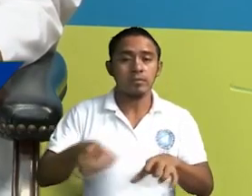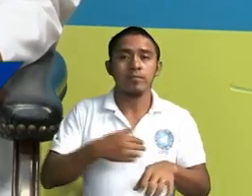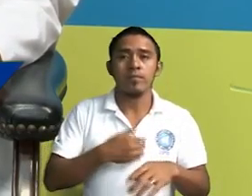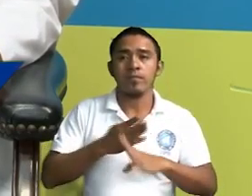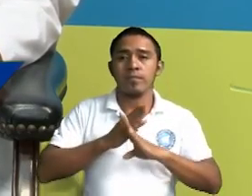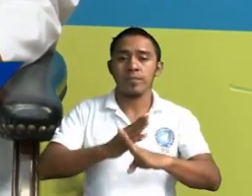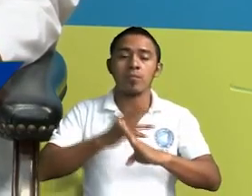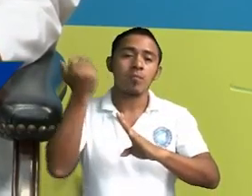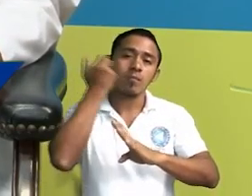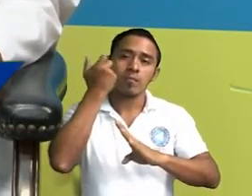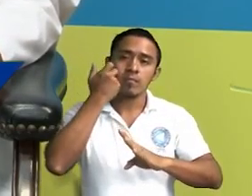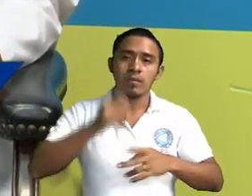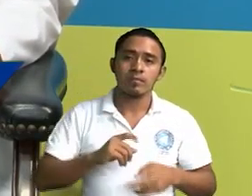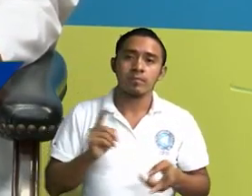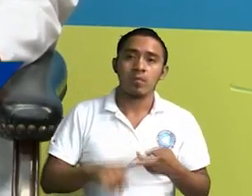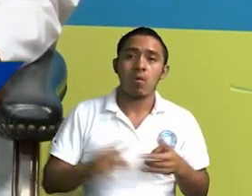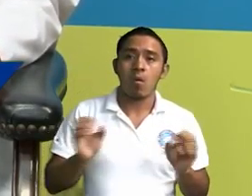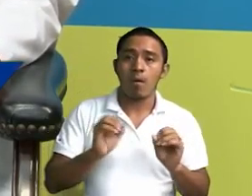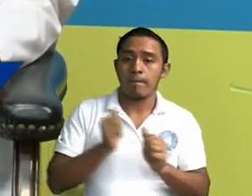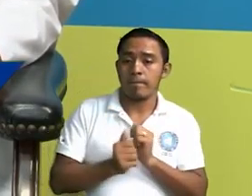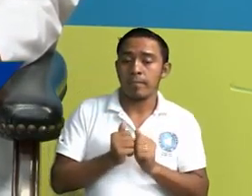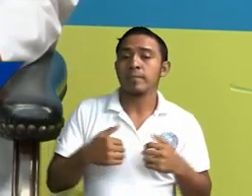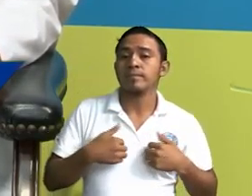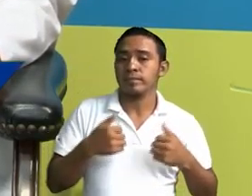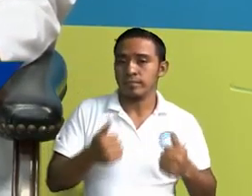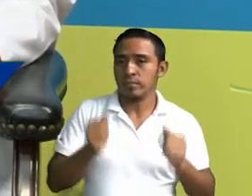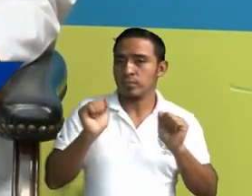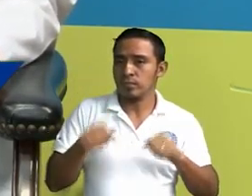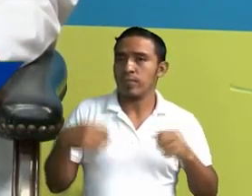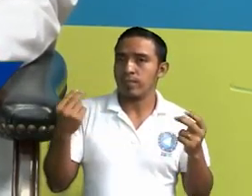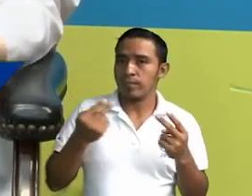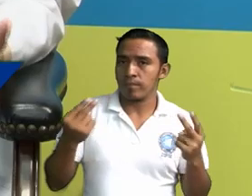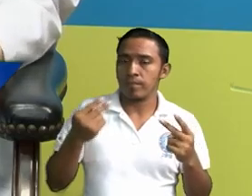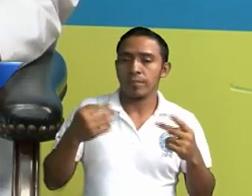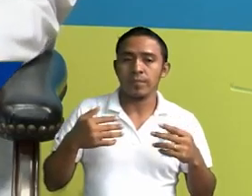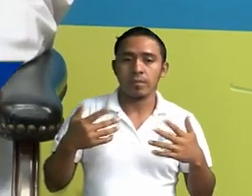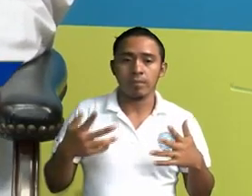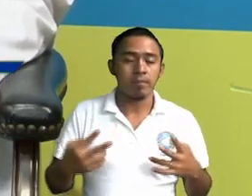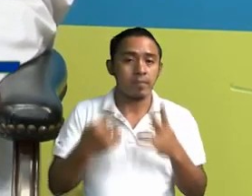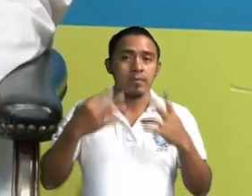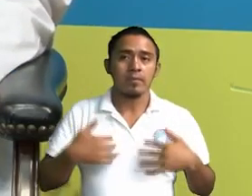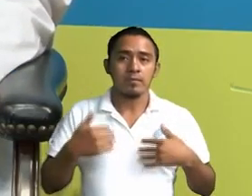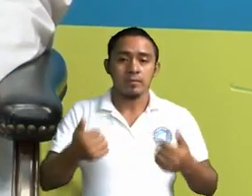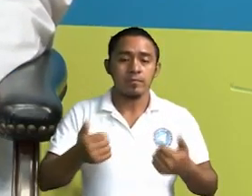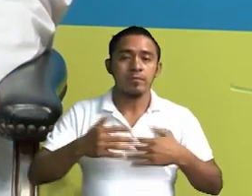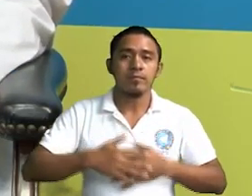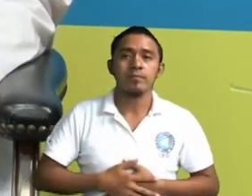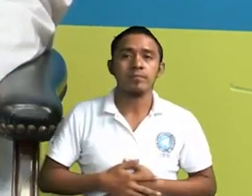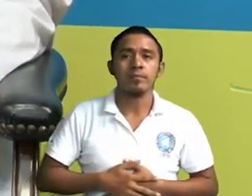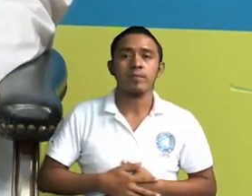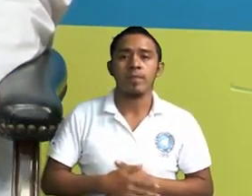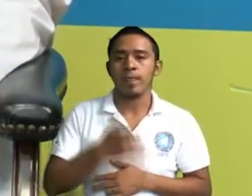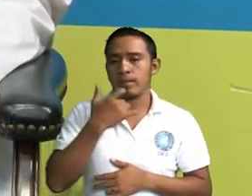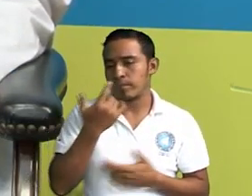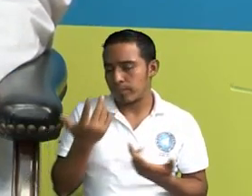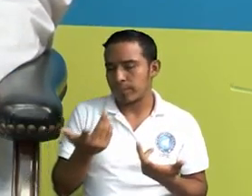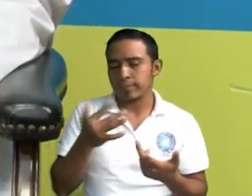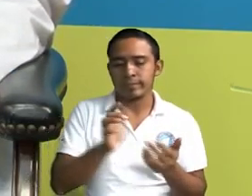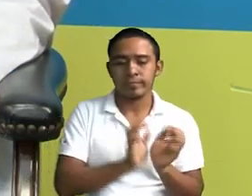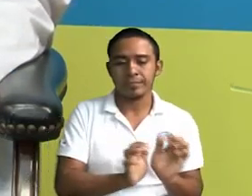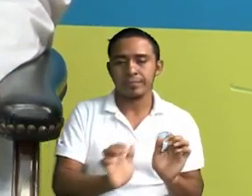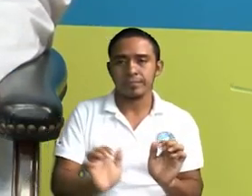aparezca una enfermedad o cierto daño a nuestra salud y poder vivir una vida saludable valga la redundancia qué pasa con los niños en la